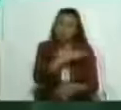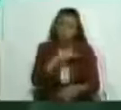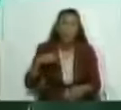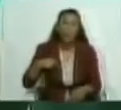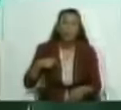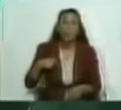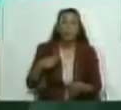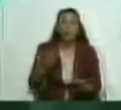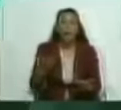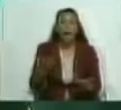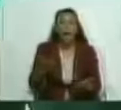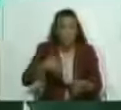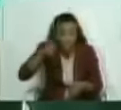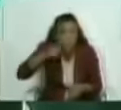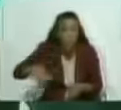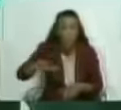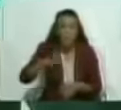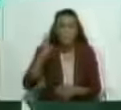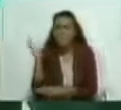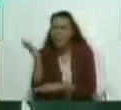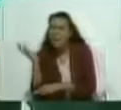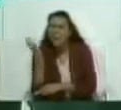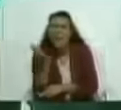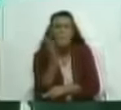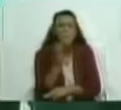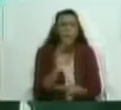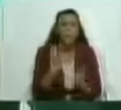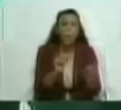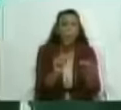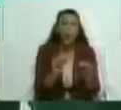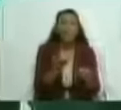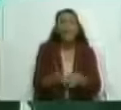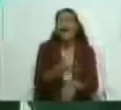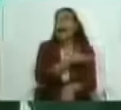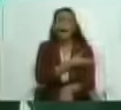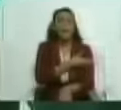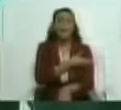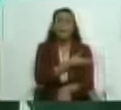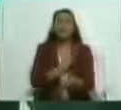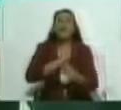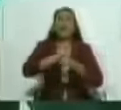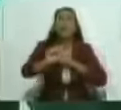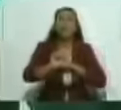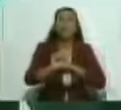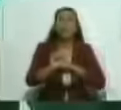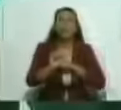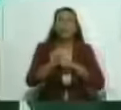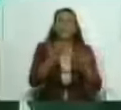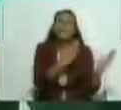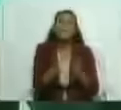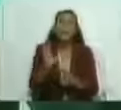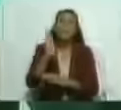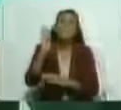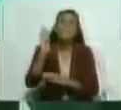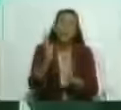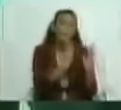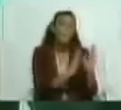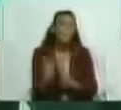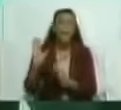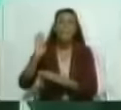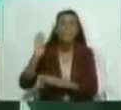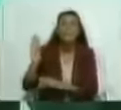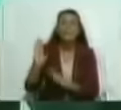vamos a ese pueblo profundo, no hablar del anti, no hablar del contra, hablar del plan B. Hablar del